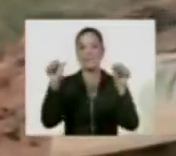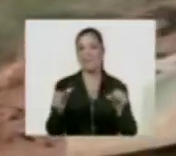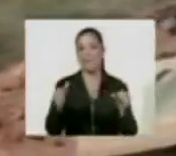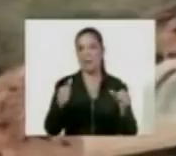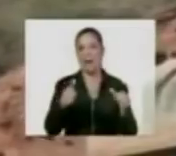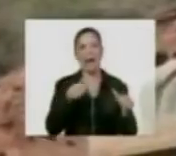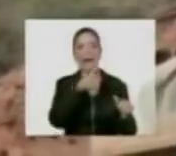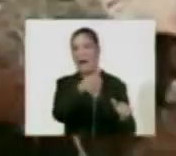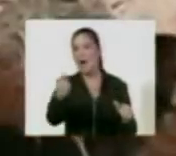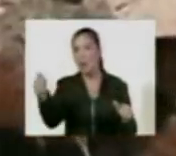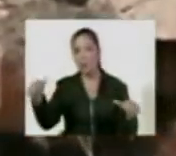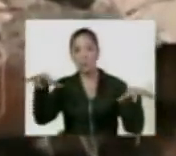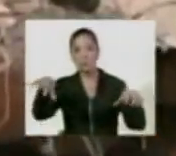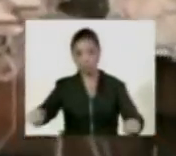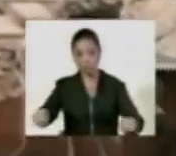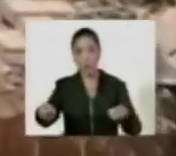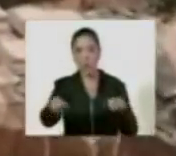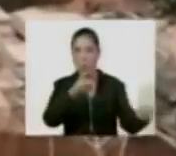a su posición y tomar